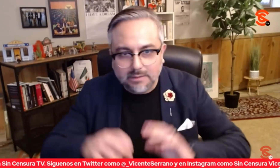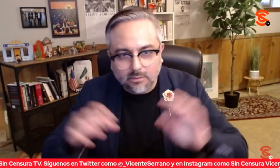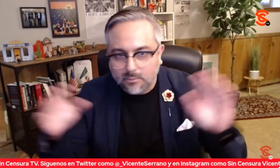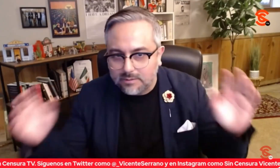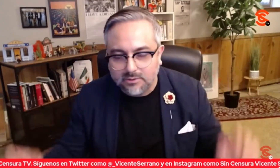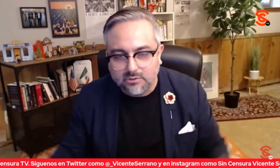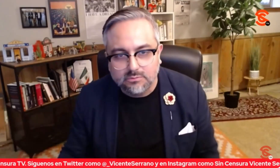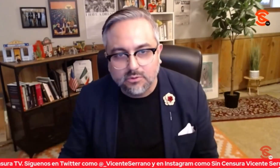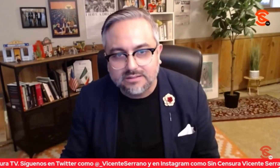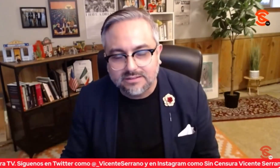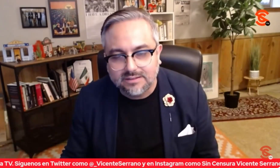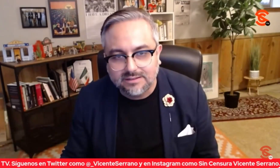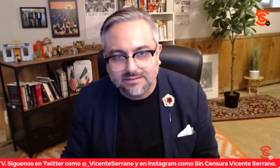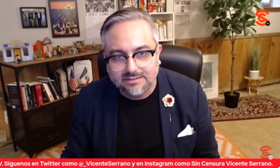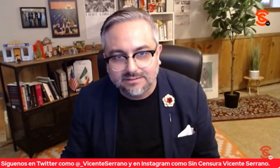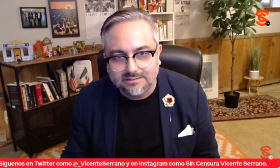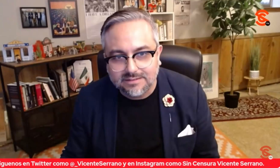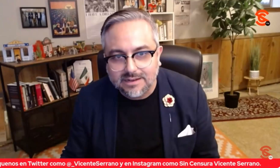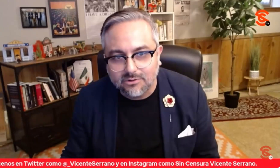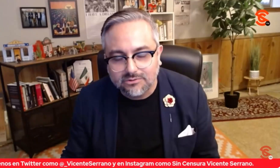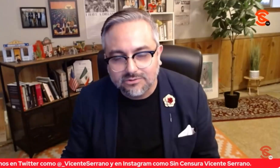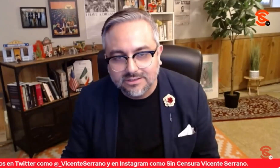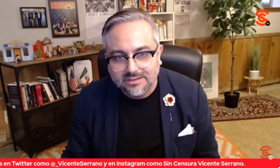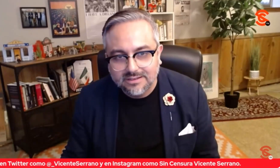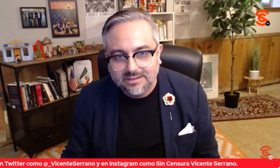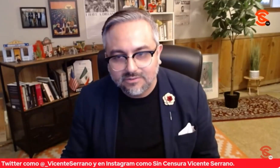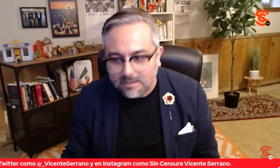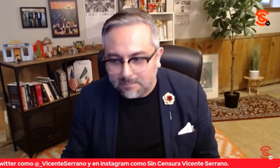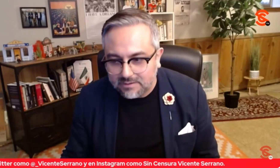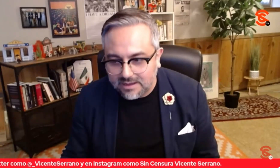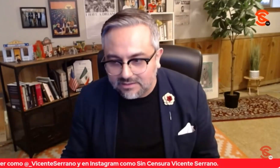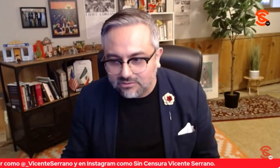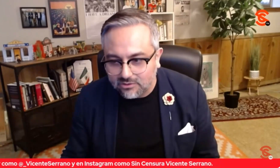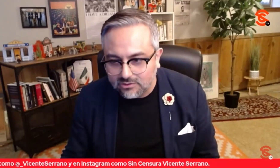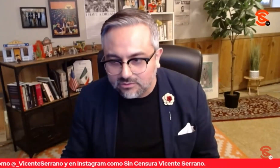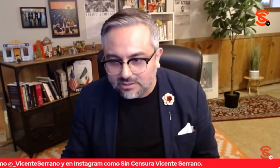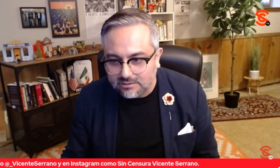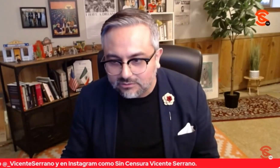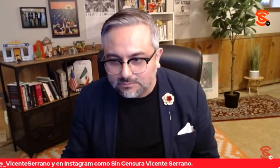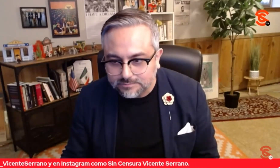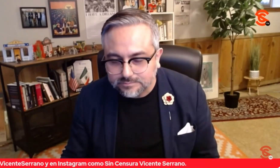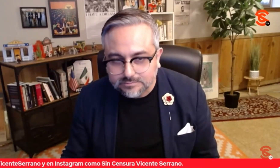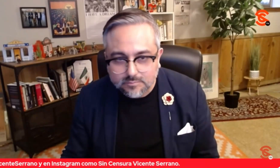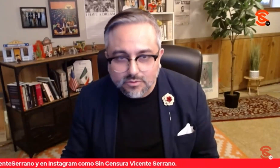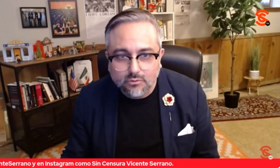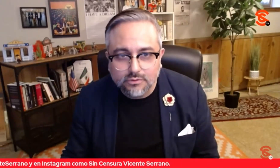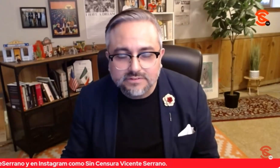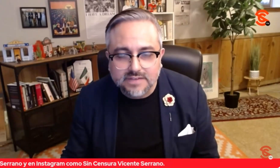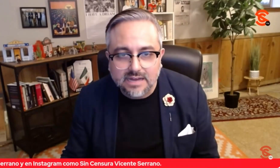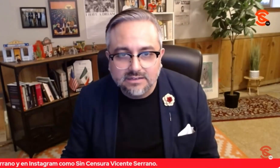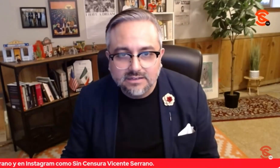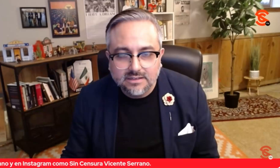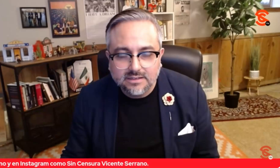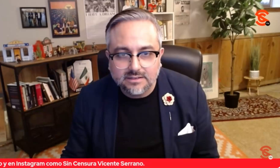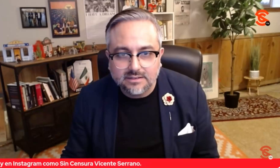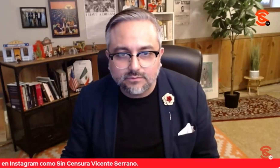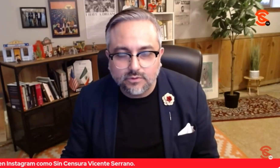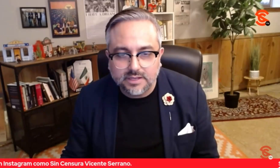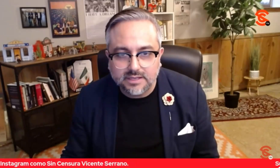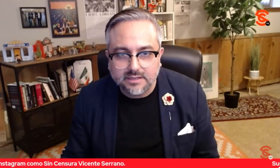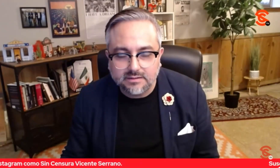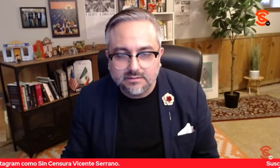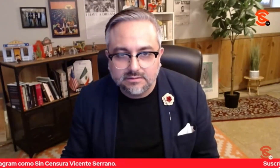ha retomado por el periodismo durante siglos. Una canción que utilizó un fiscal